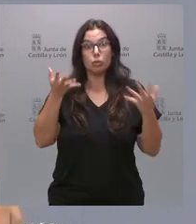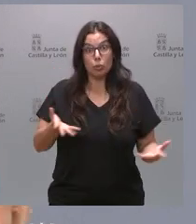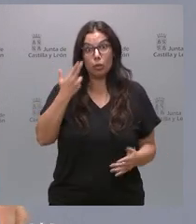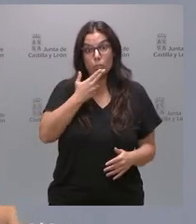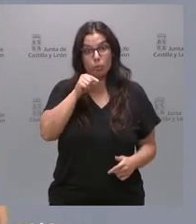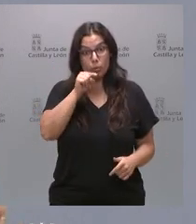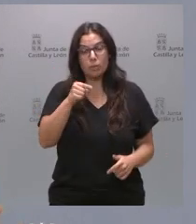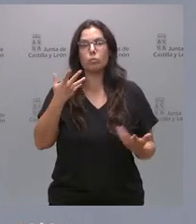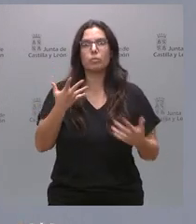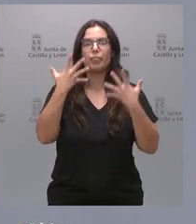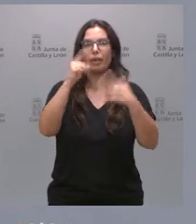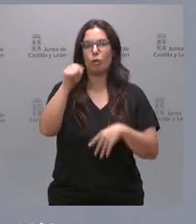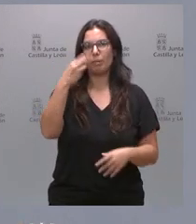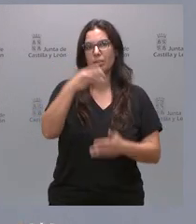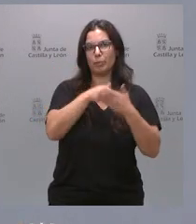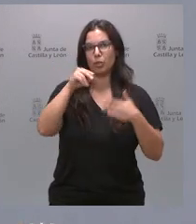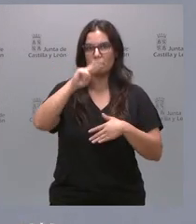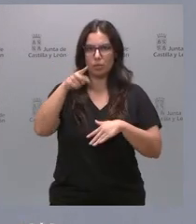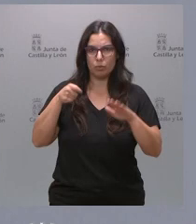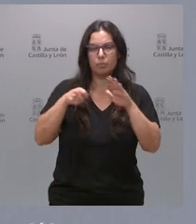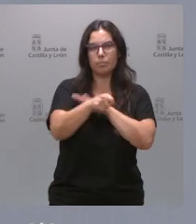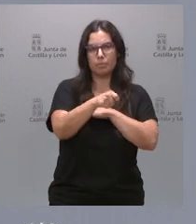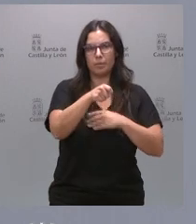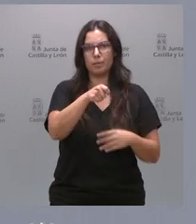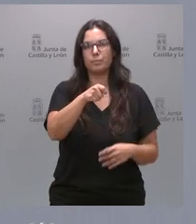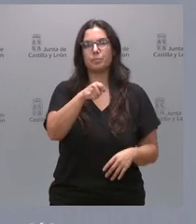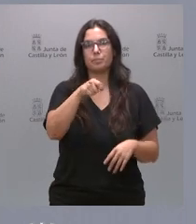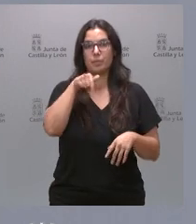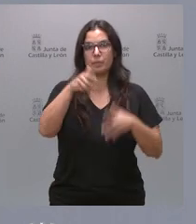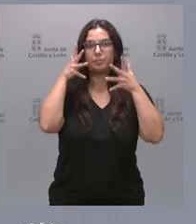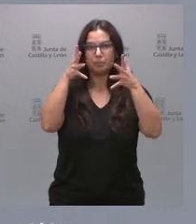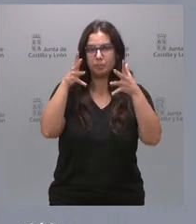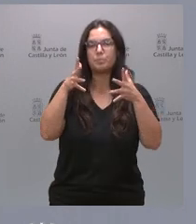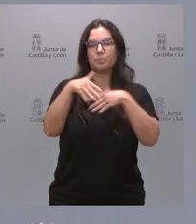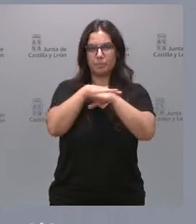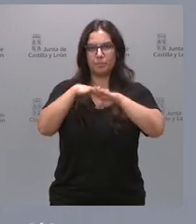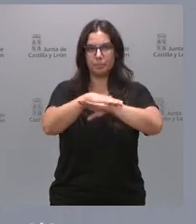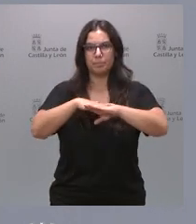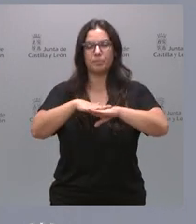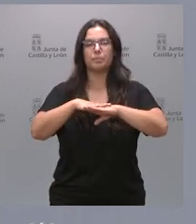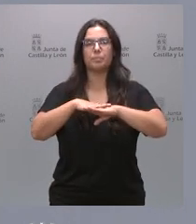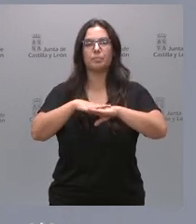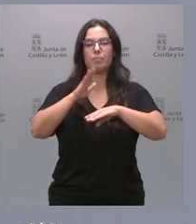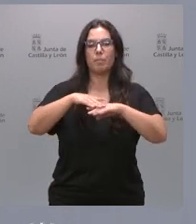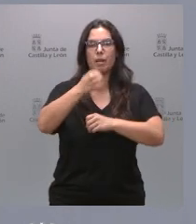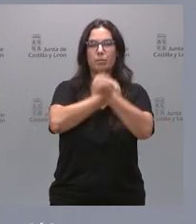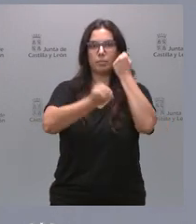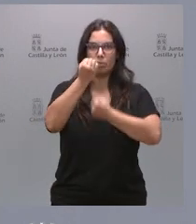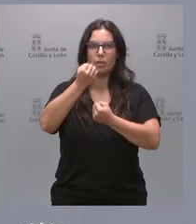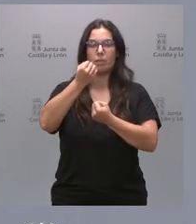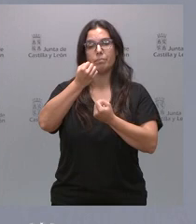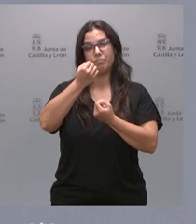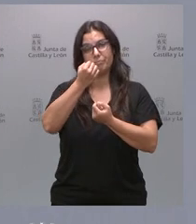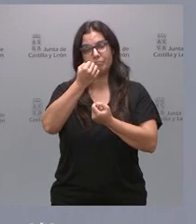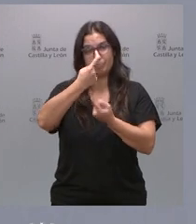10,3 millones de euros en este consejo de gobierno para la economía circular que se